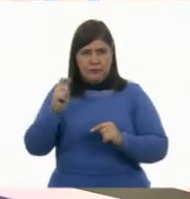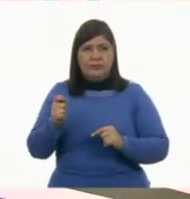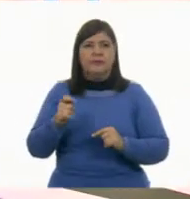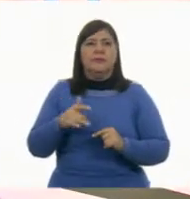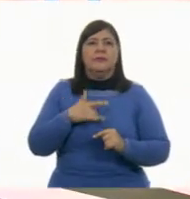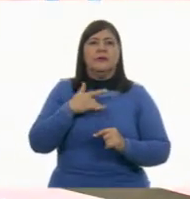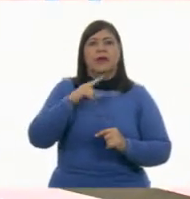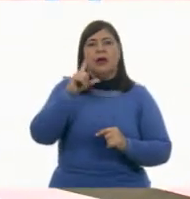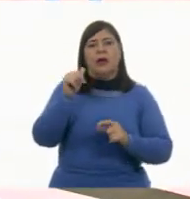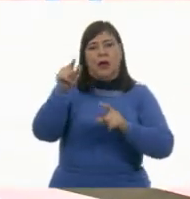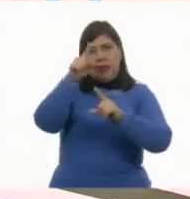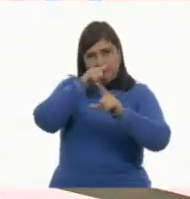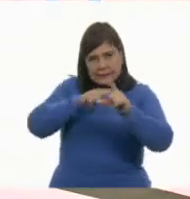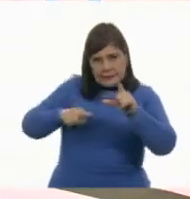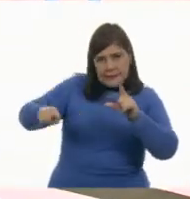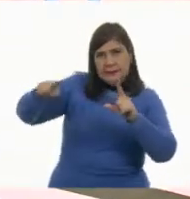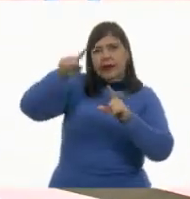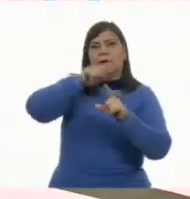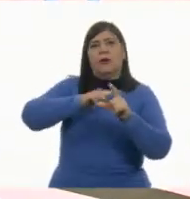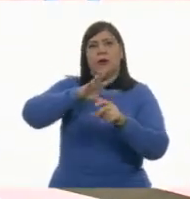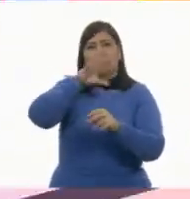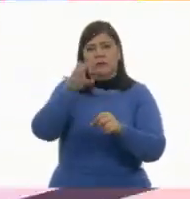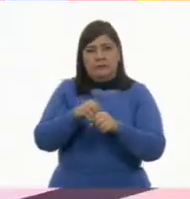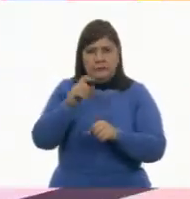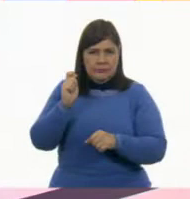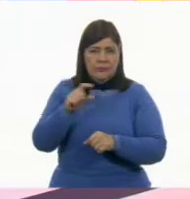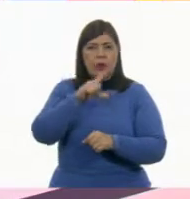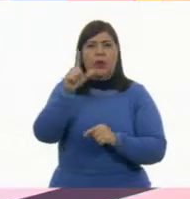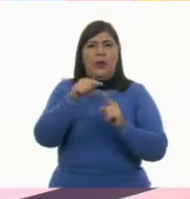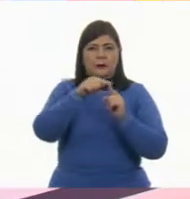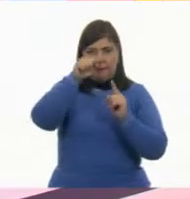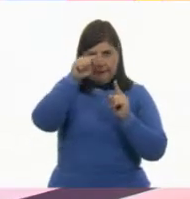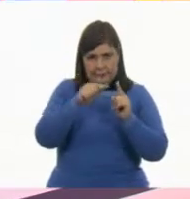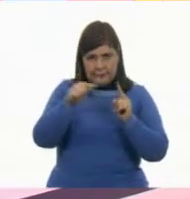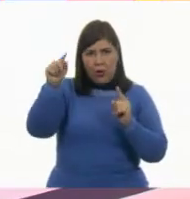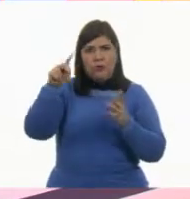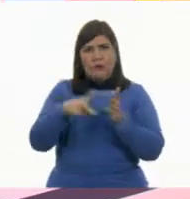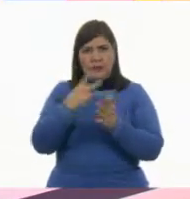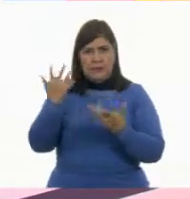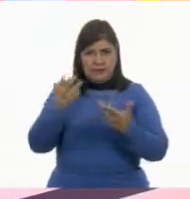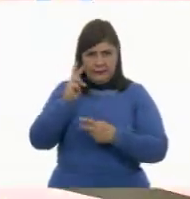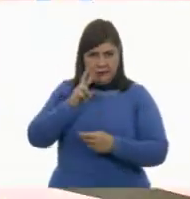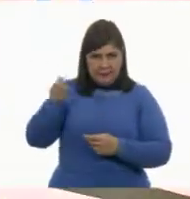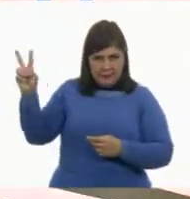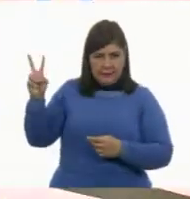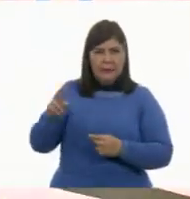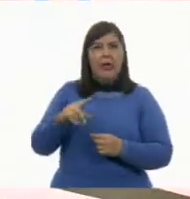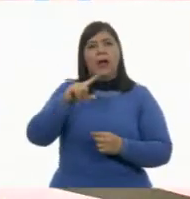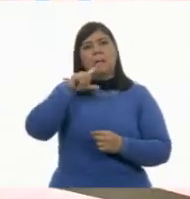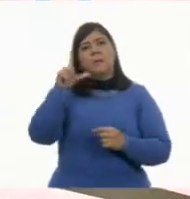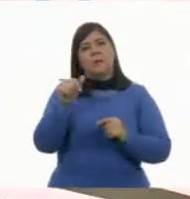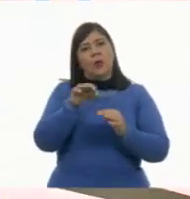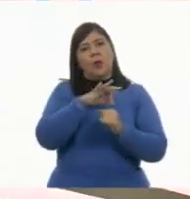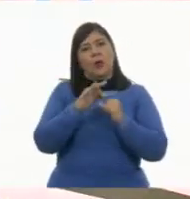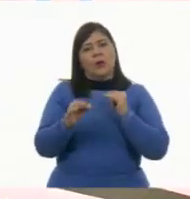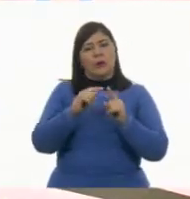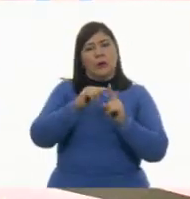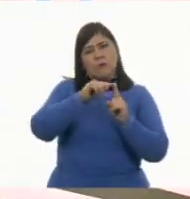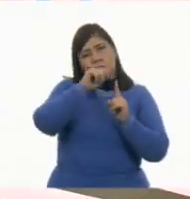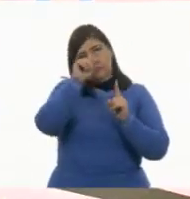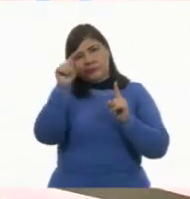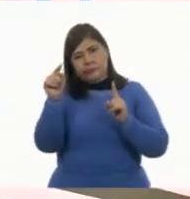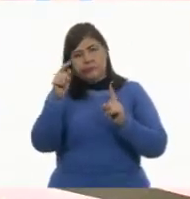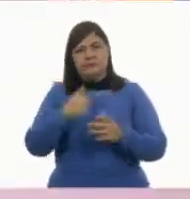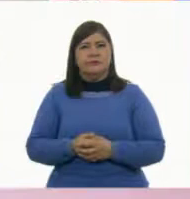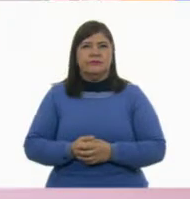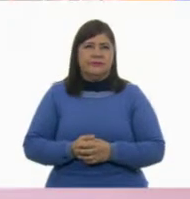luego un círculo completo, después hacemos en zigzag otra vez y luego medio